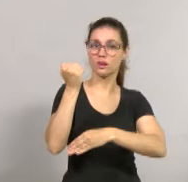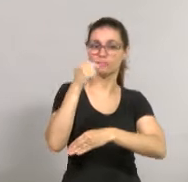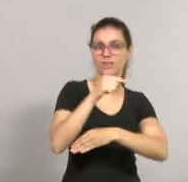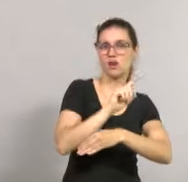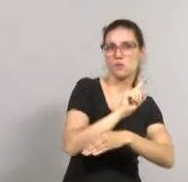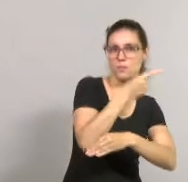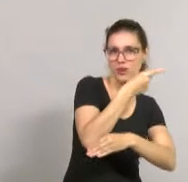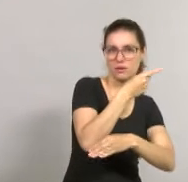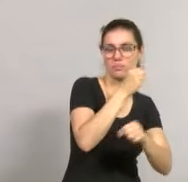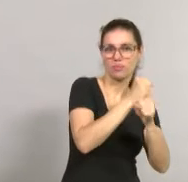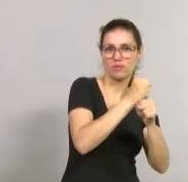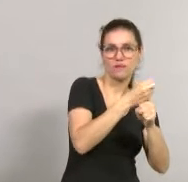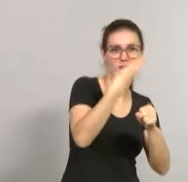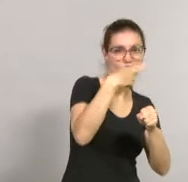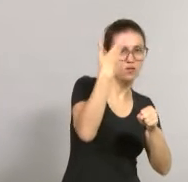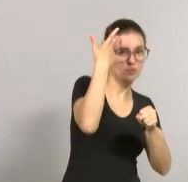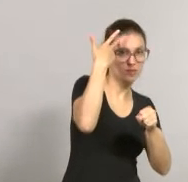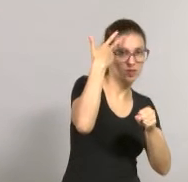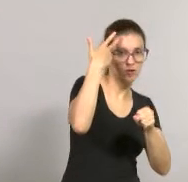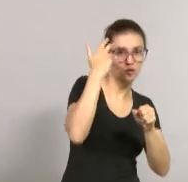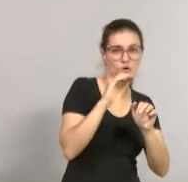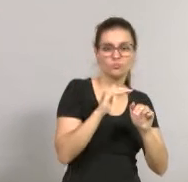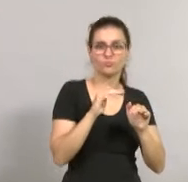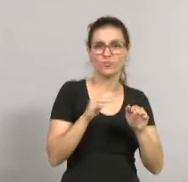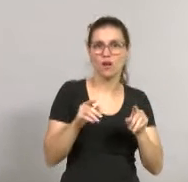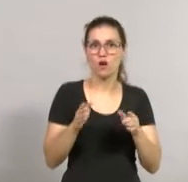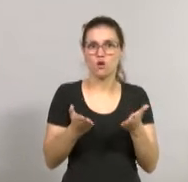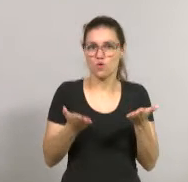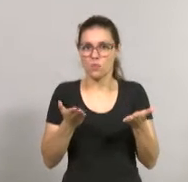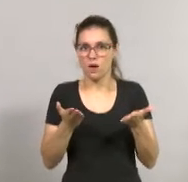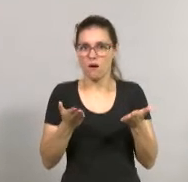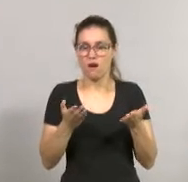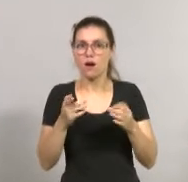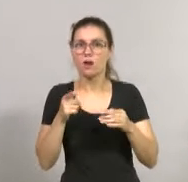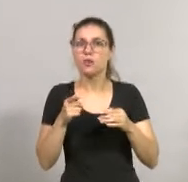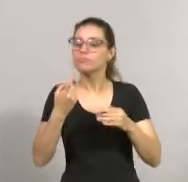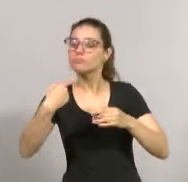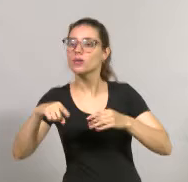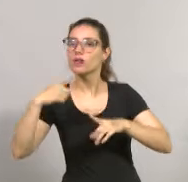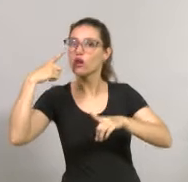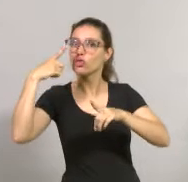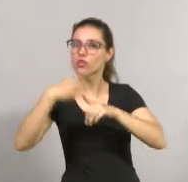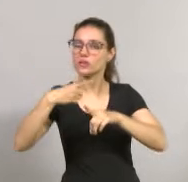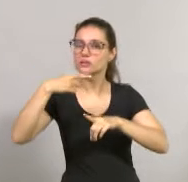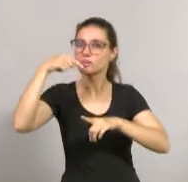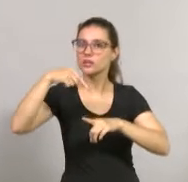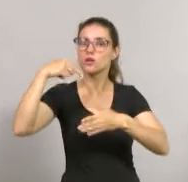el 2018, pero también los desafíos que quedan para profundizar en esto